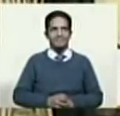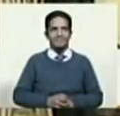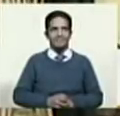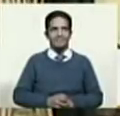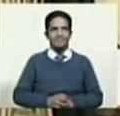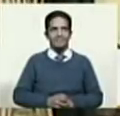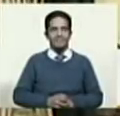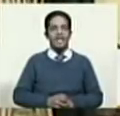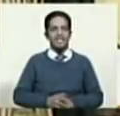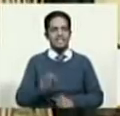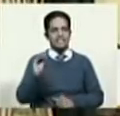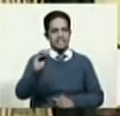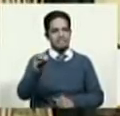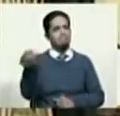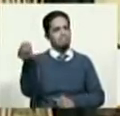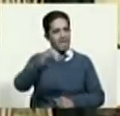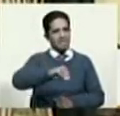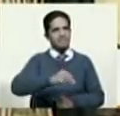Te digo más,